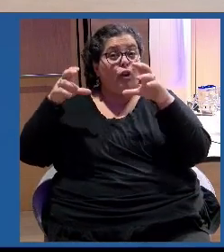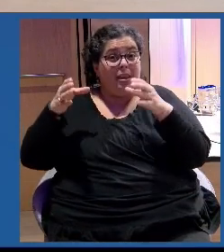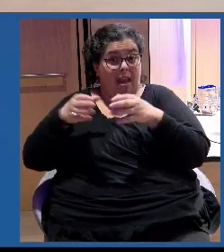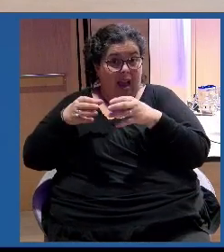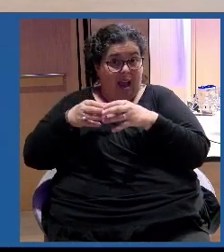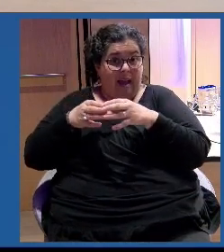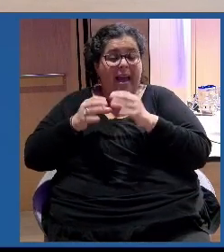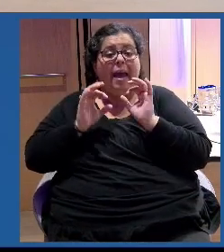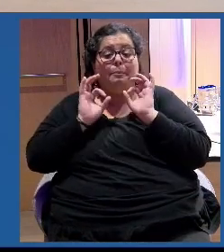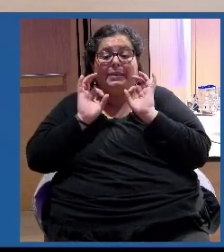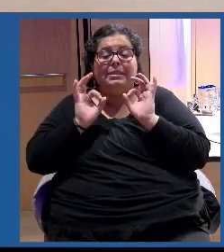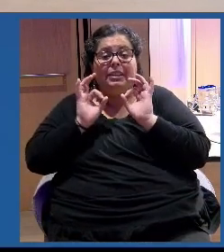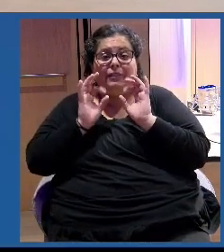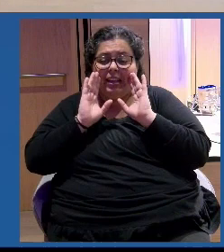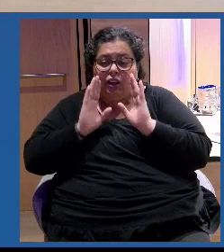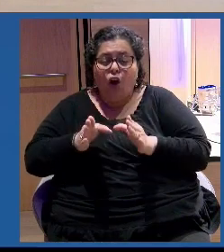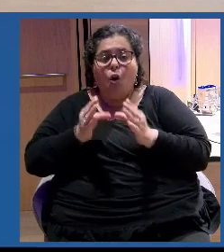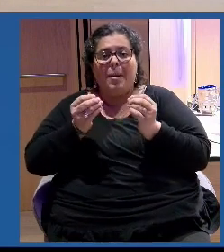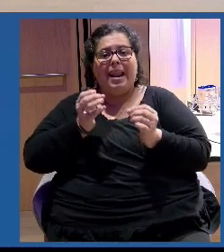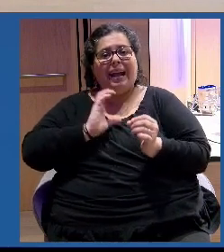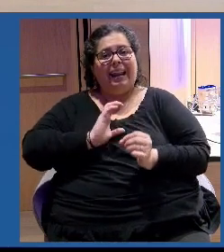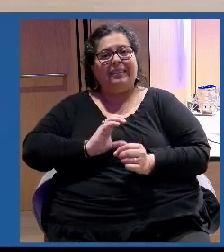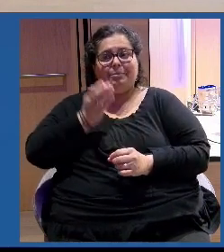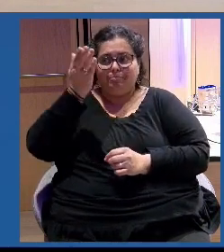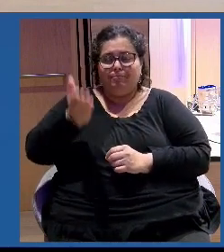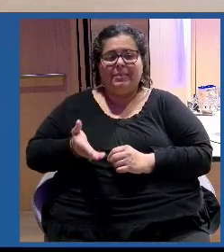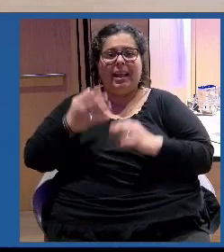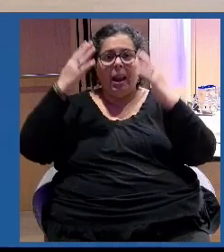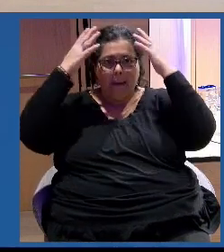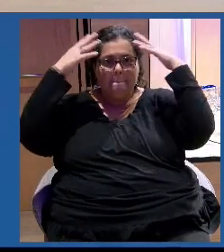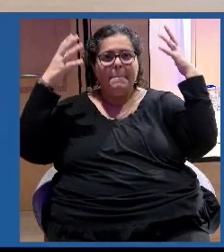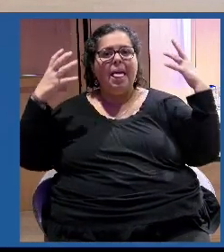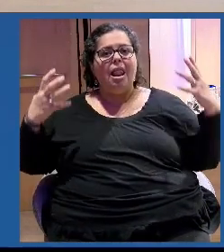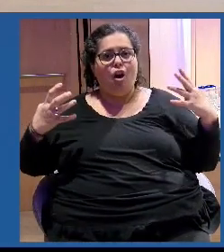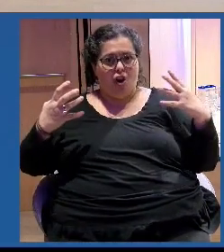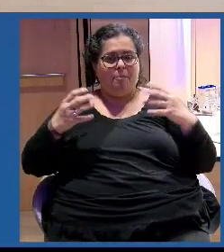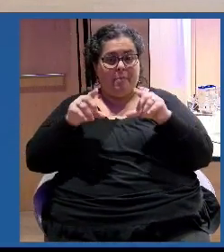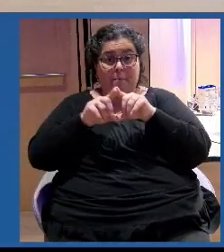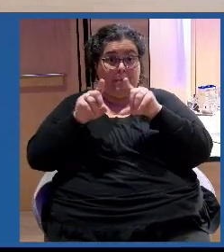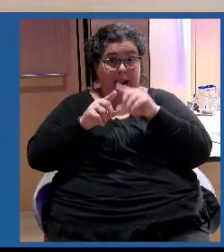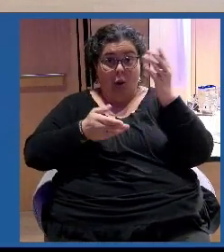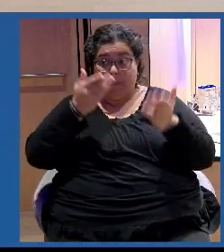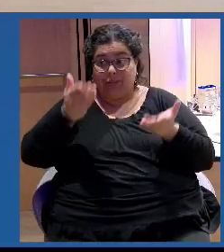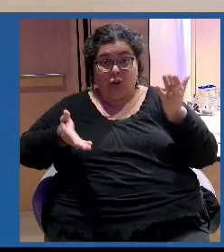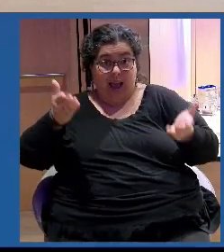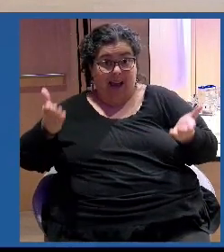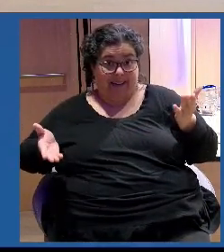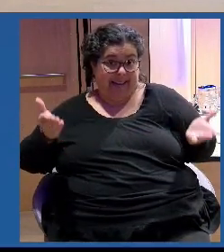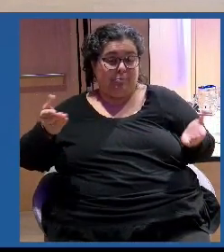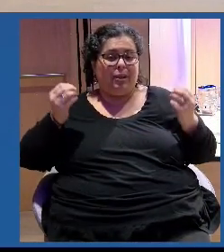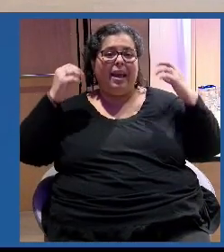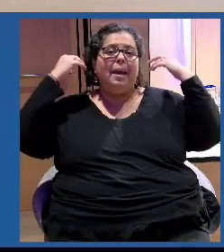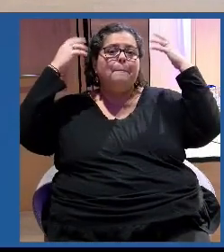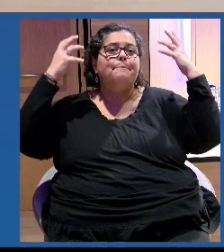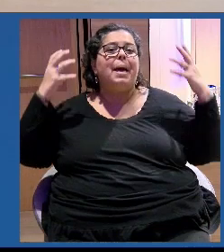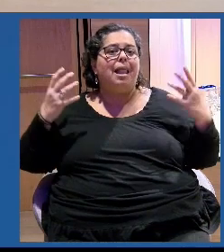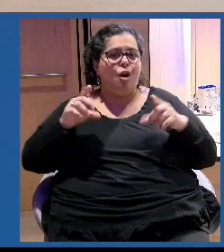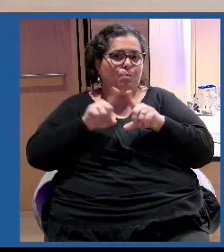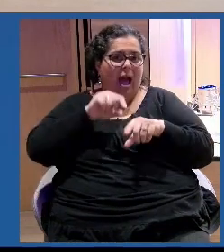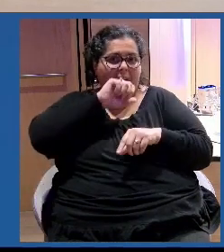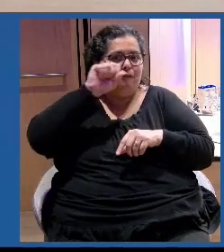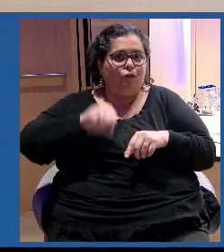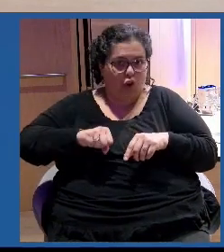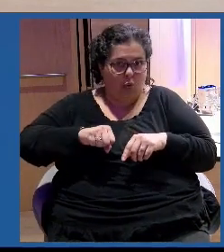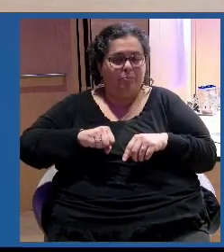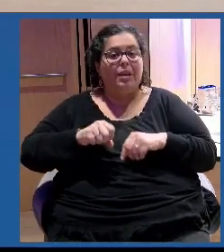para la caracterización del cabello afro de los personajes, ¿no? Y sucedió que una vez lanzada la película